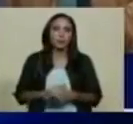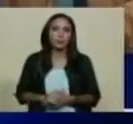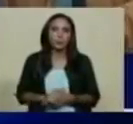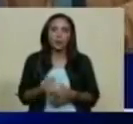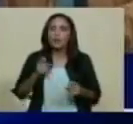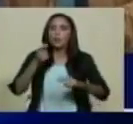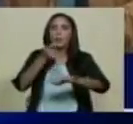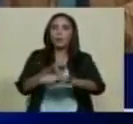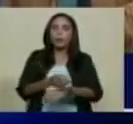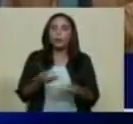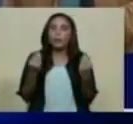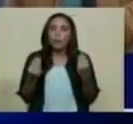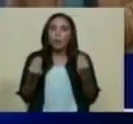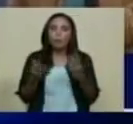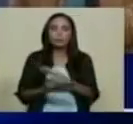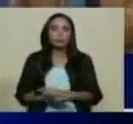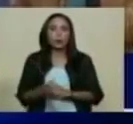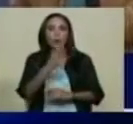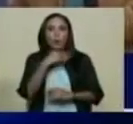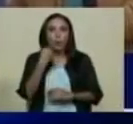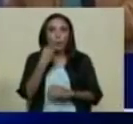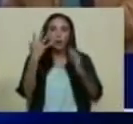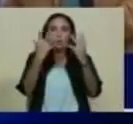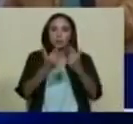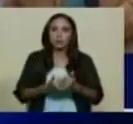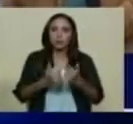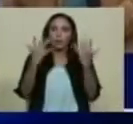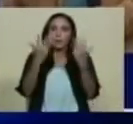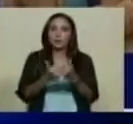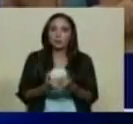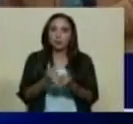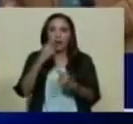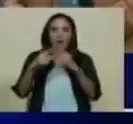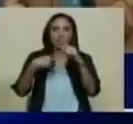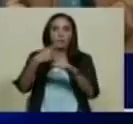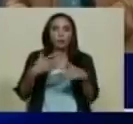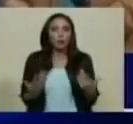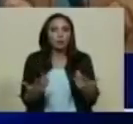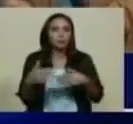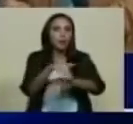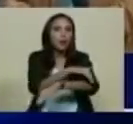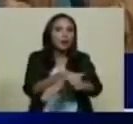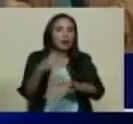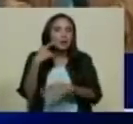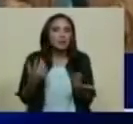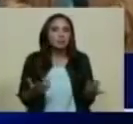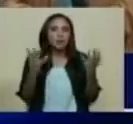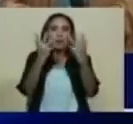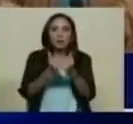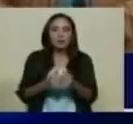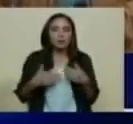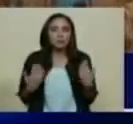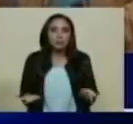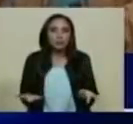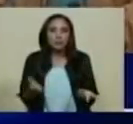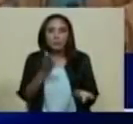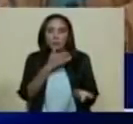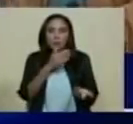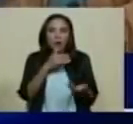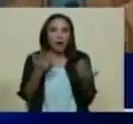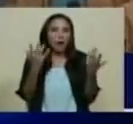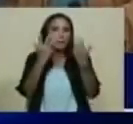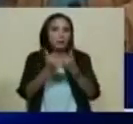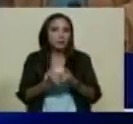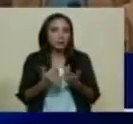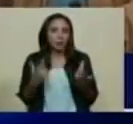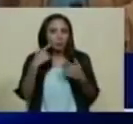graduando a miles de muchachos y entonces después salen a la calle a administrar ¿qué? ¿Ustedes